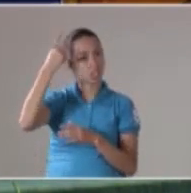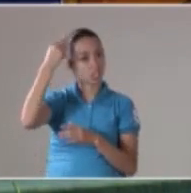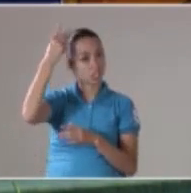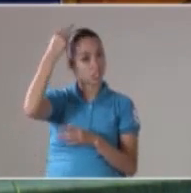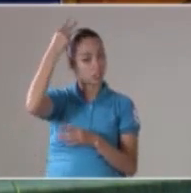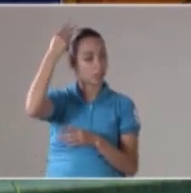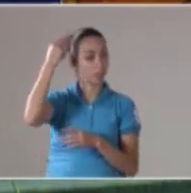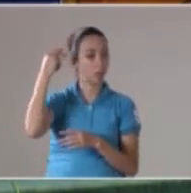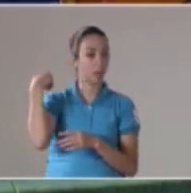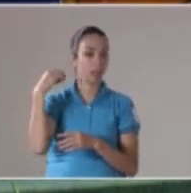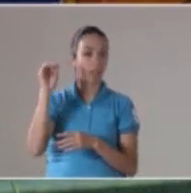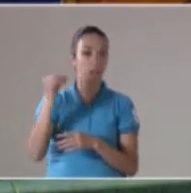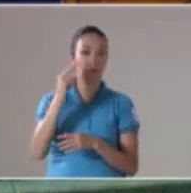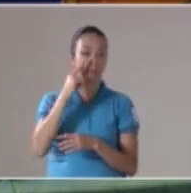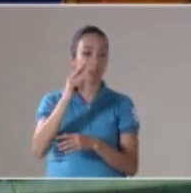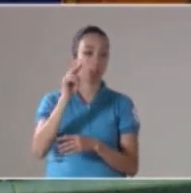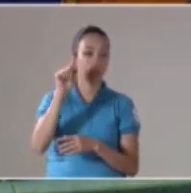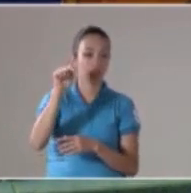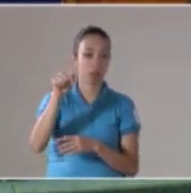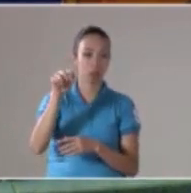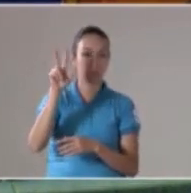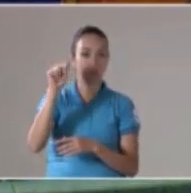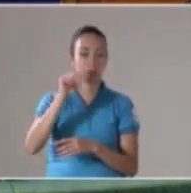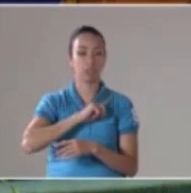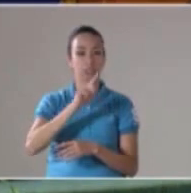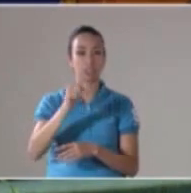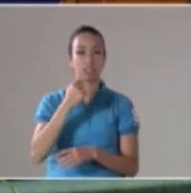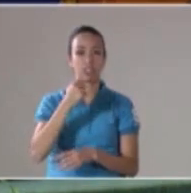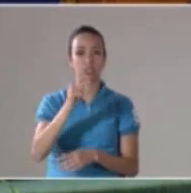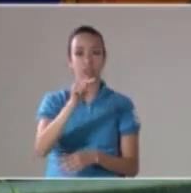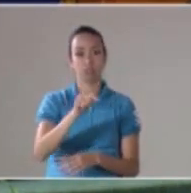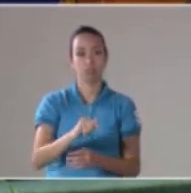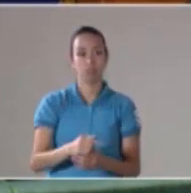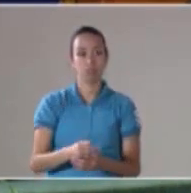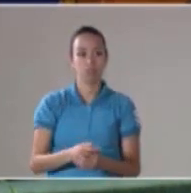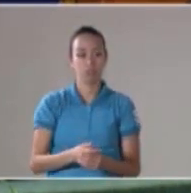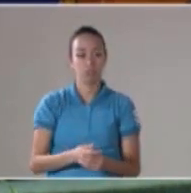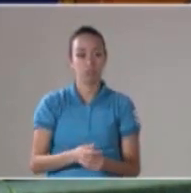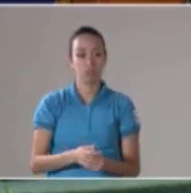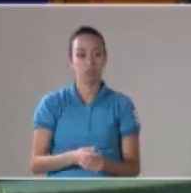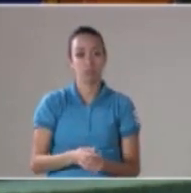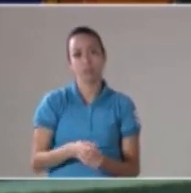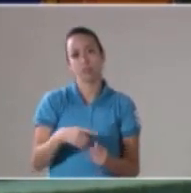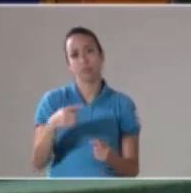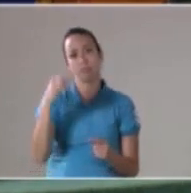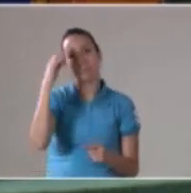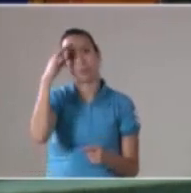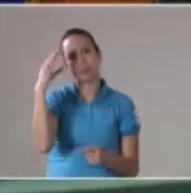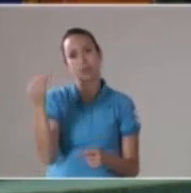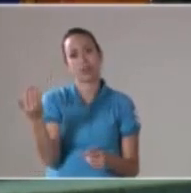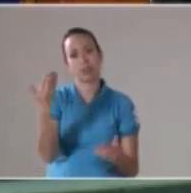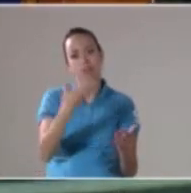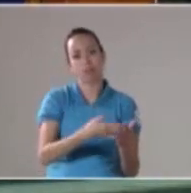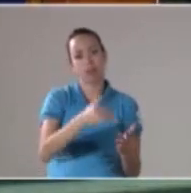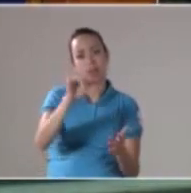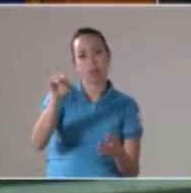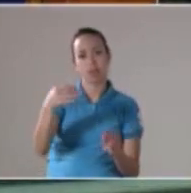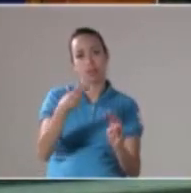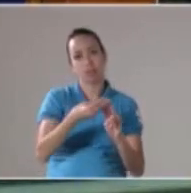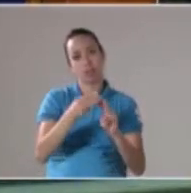y para que todos vean que tú no estás diciendo eso. Está bueno, dijo, pero ¿qué tenía que andar haciendo ahí si Dios lo había mandado a los